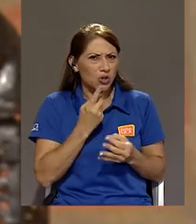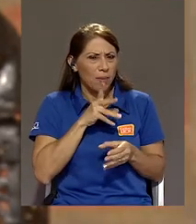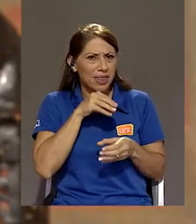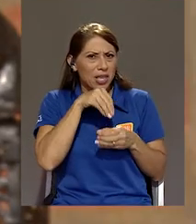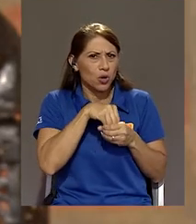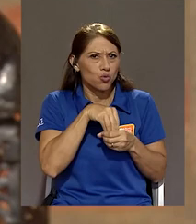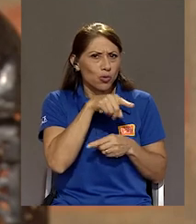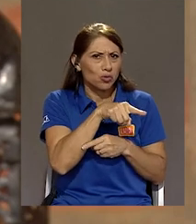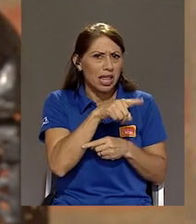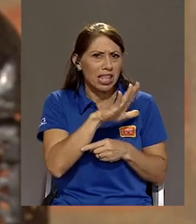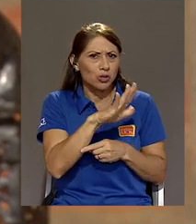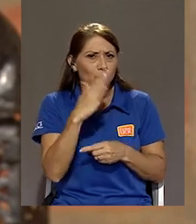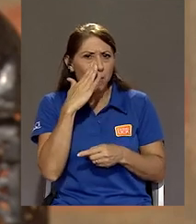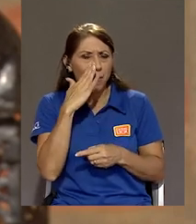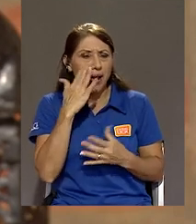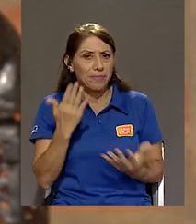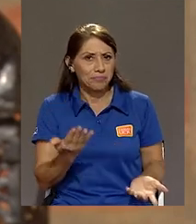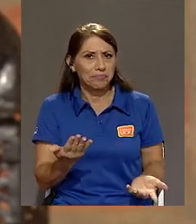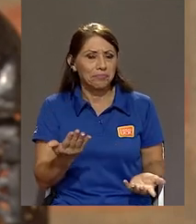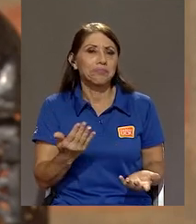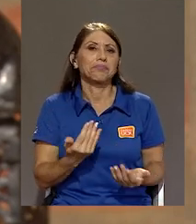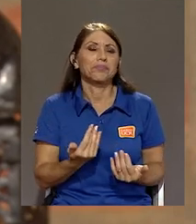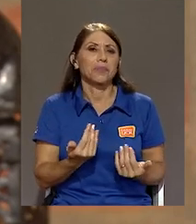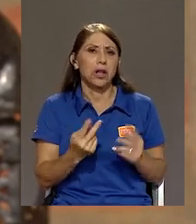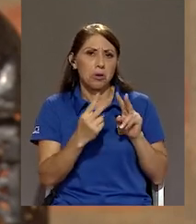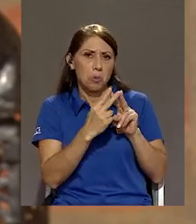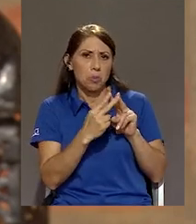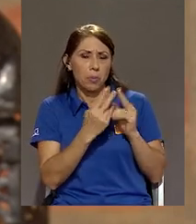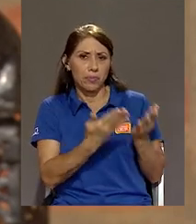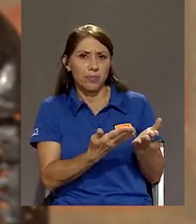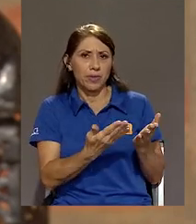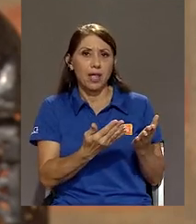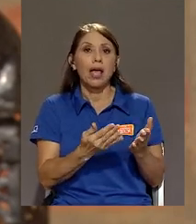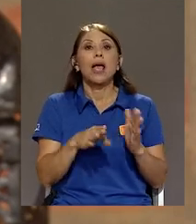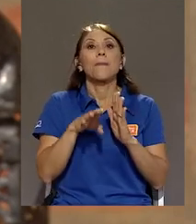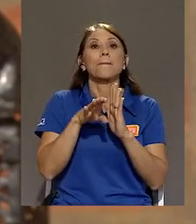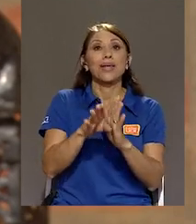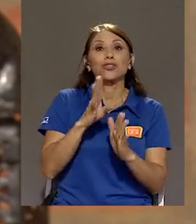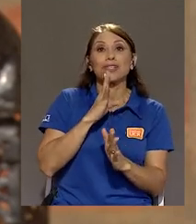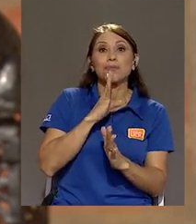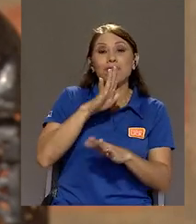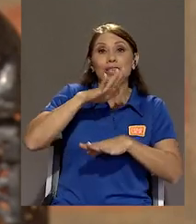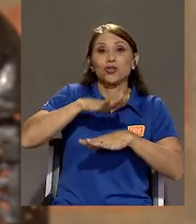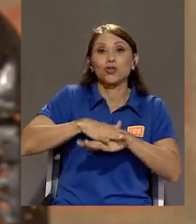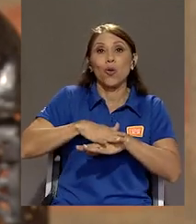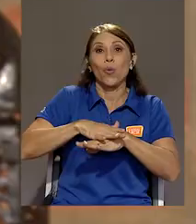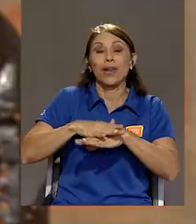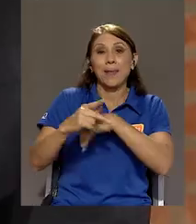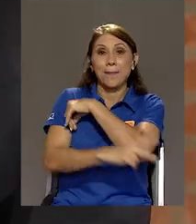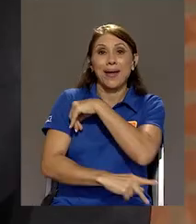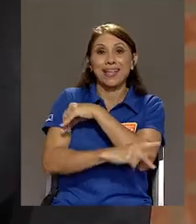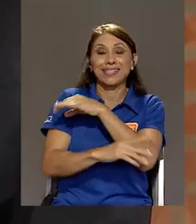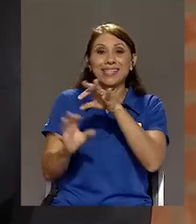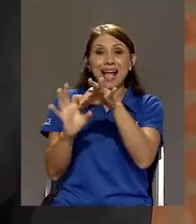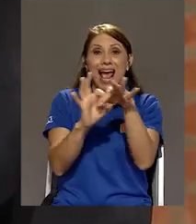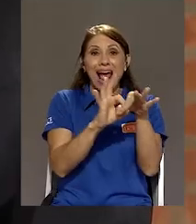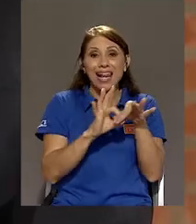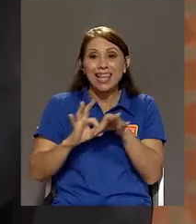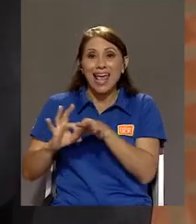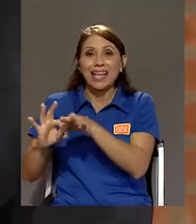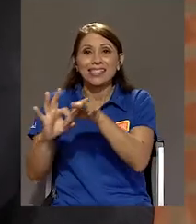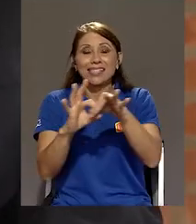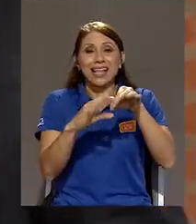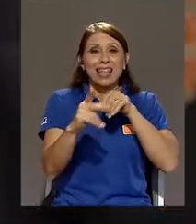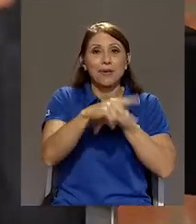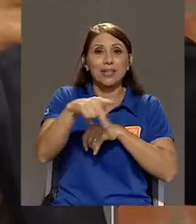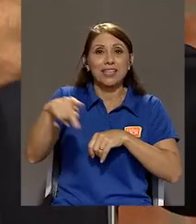incluyo a usted y a su mamá, ¿cómo se llama? Como es la Alianza del Pacífico, los agricultores se